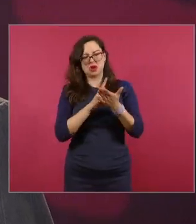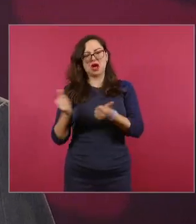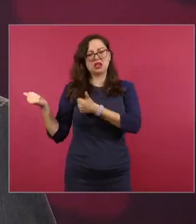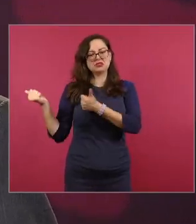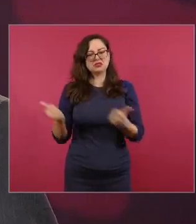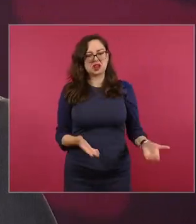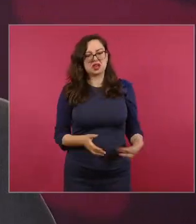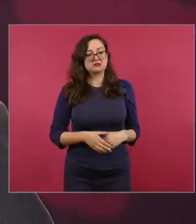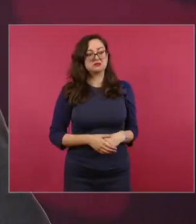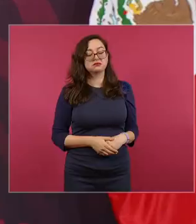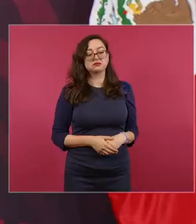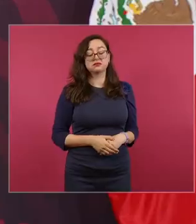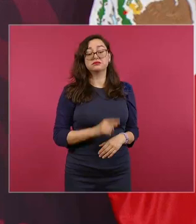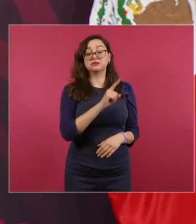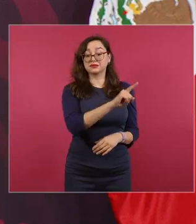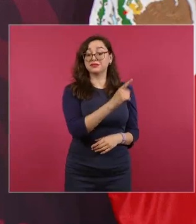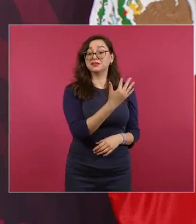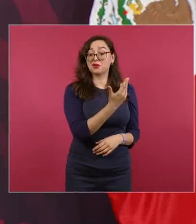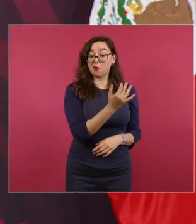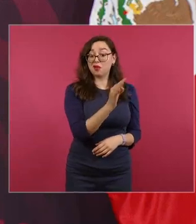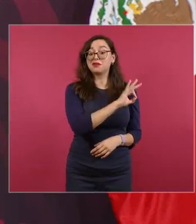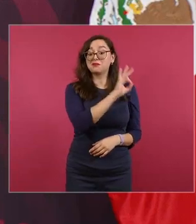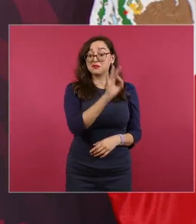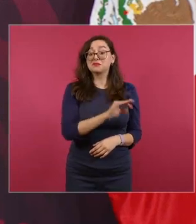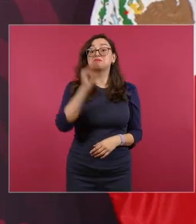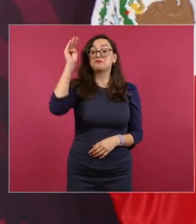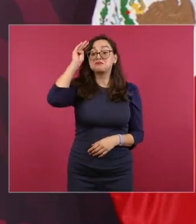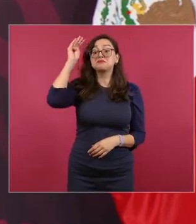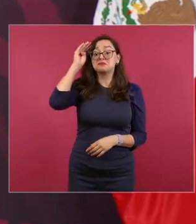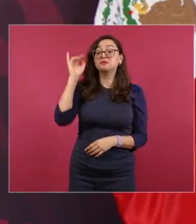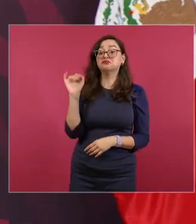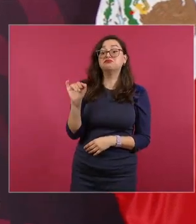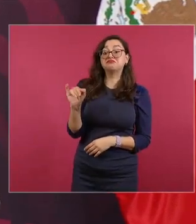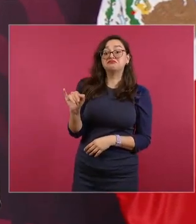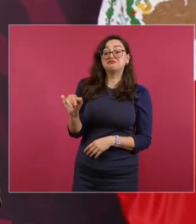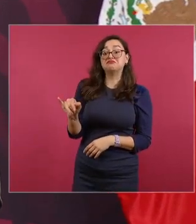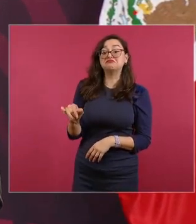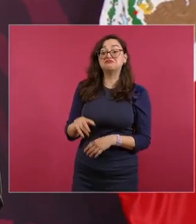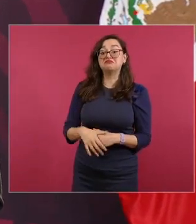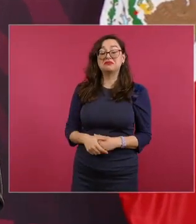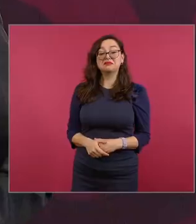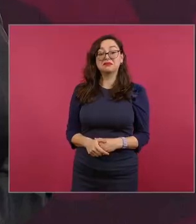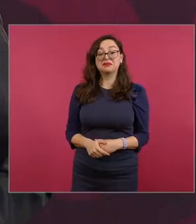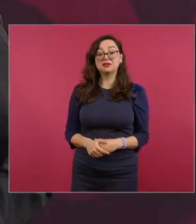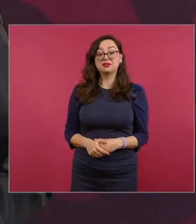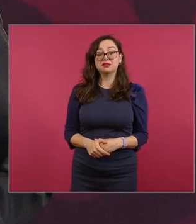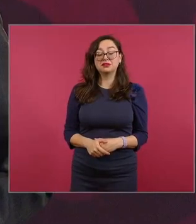el 50% contesta que sí.